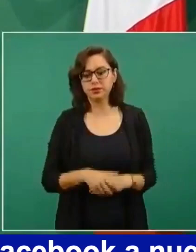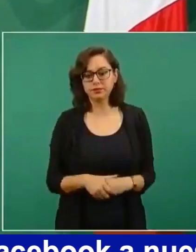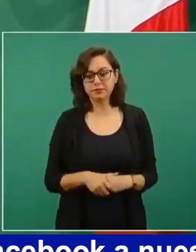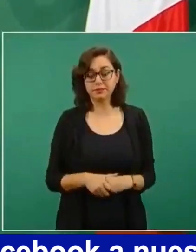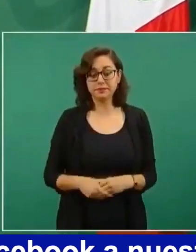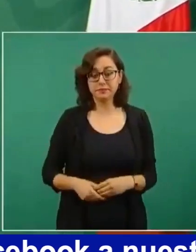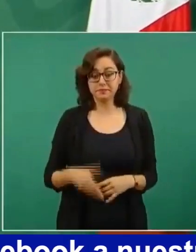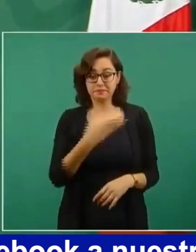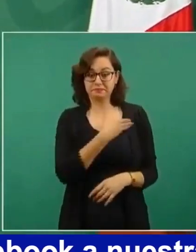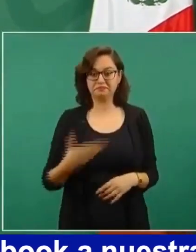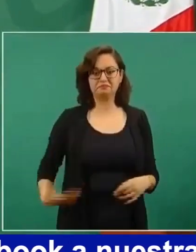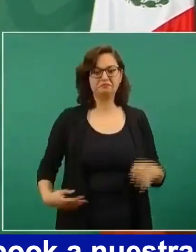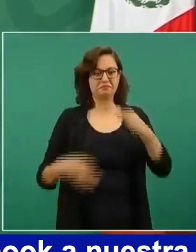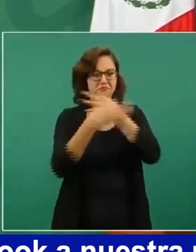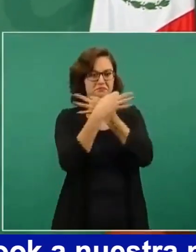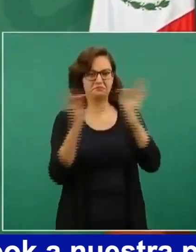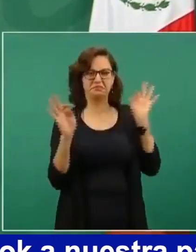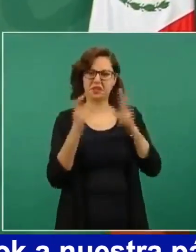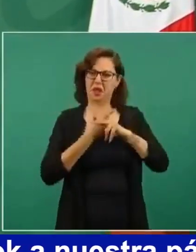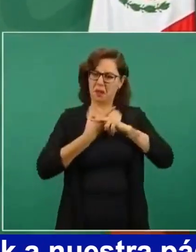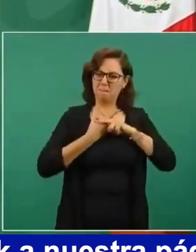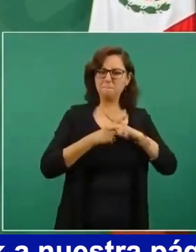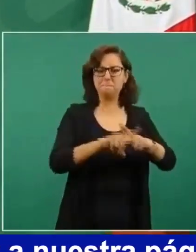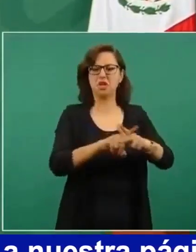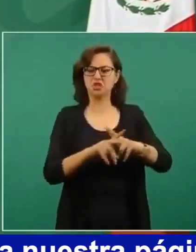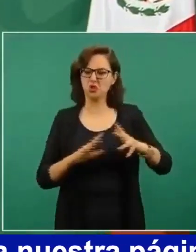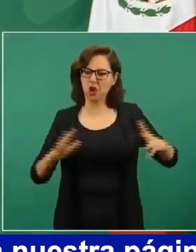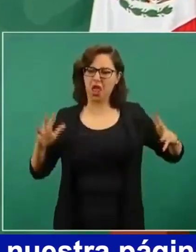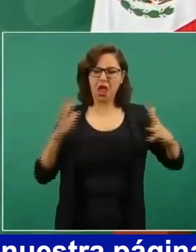y porque había la orden